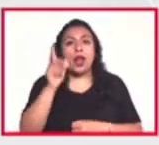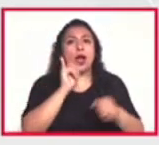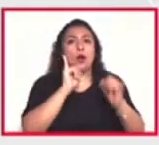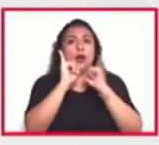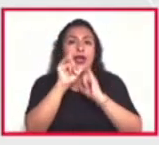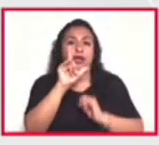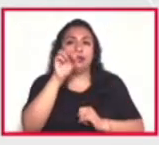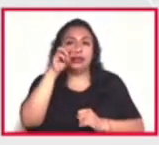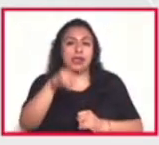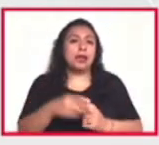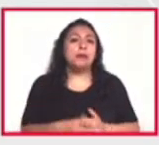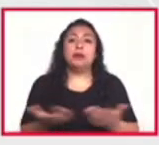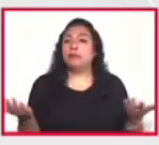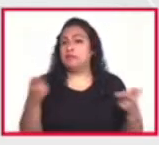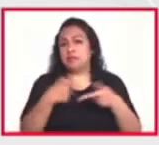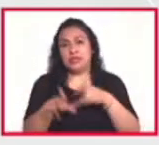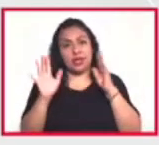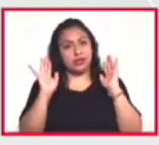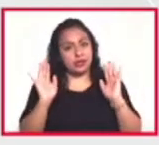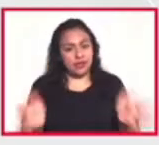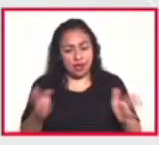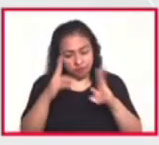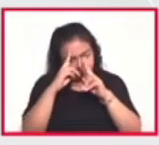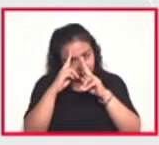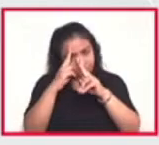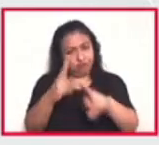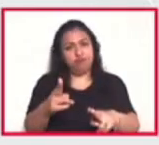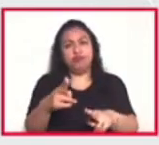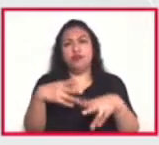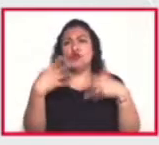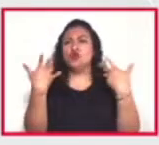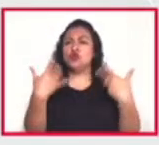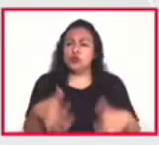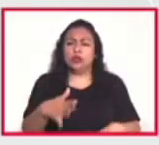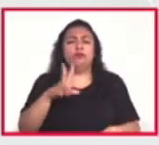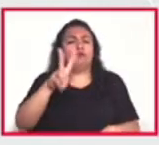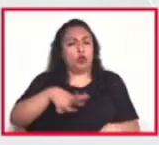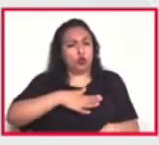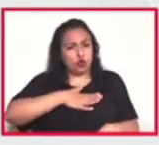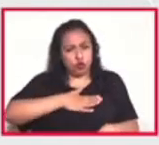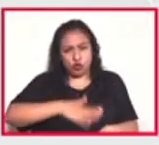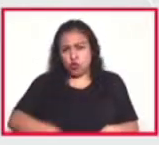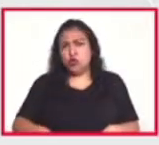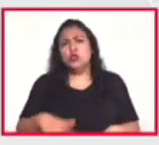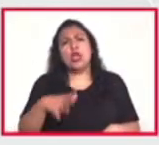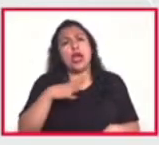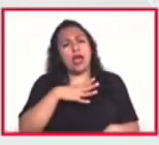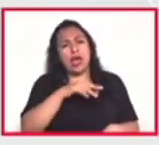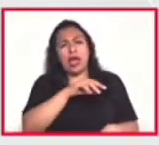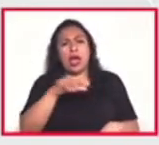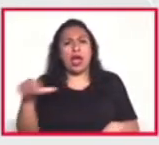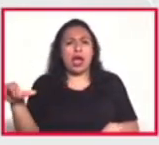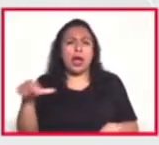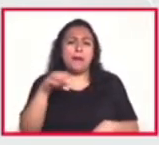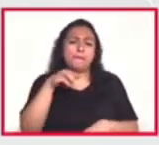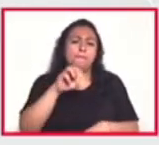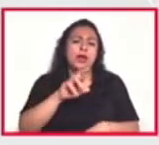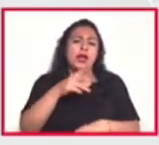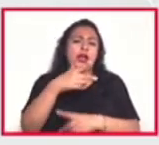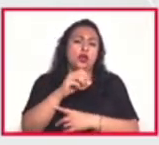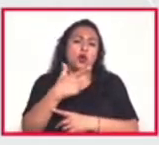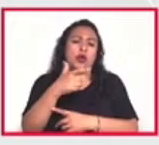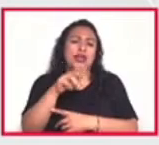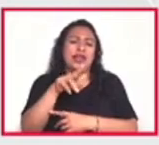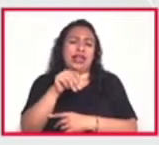Señas Mexicana, y arrancamos con este homenaje más que merecido. Sobran los homenajes para la gran Margot Glantz, quien